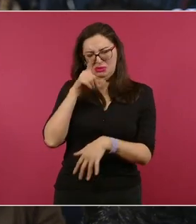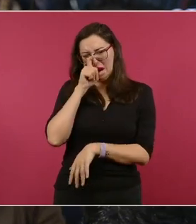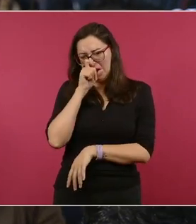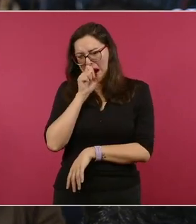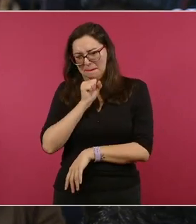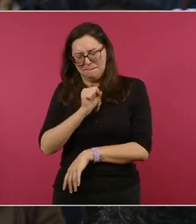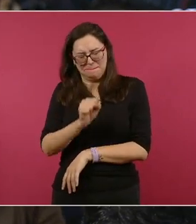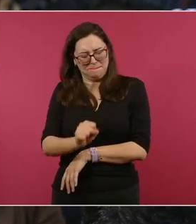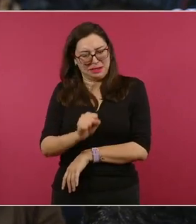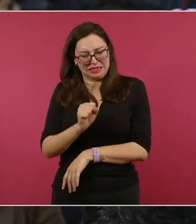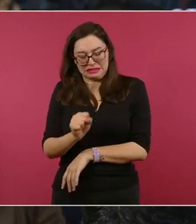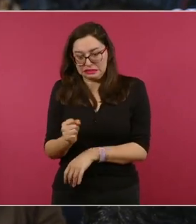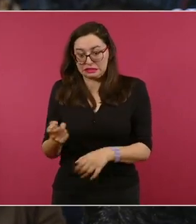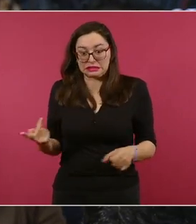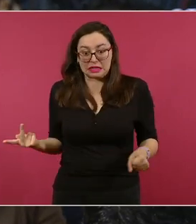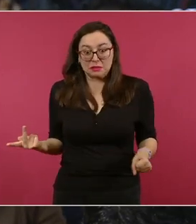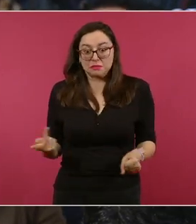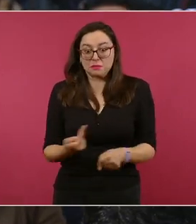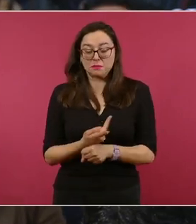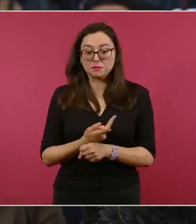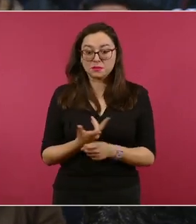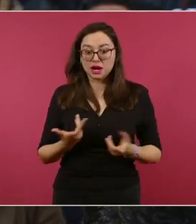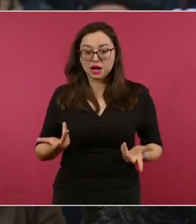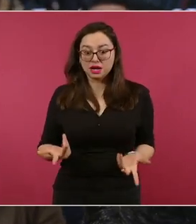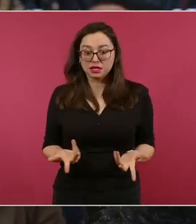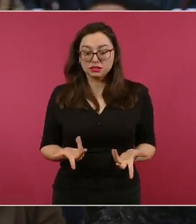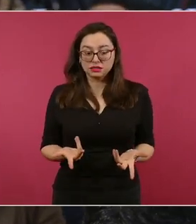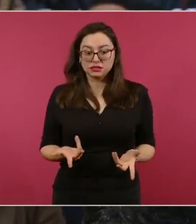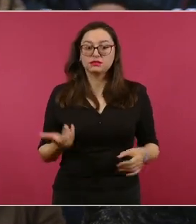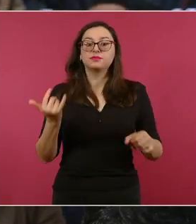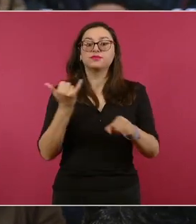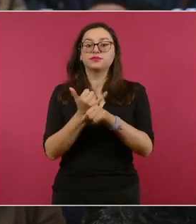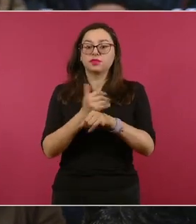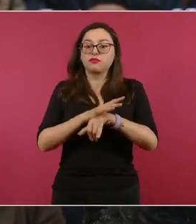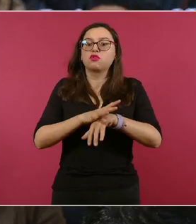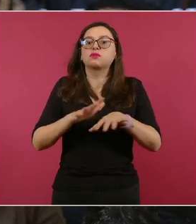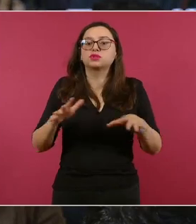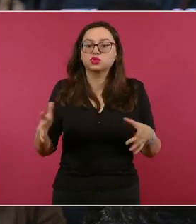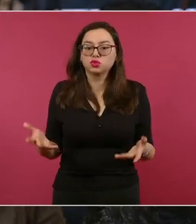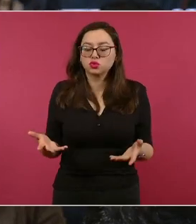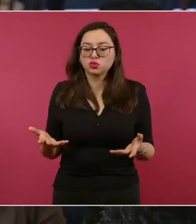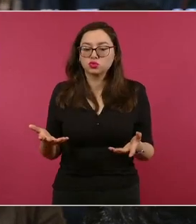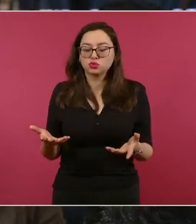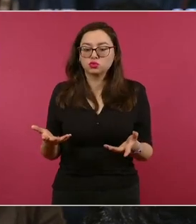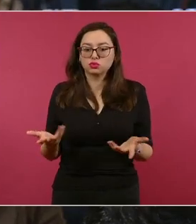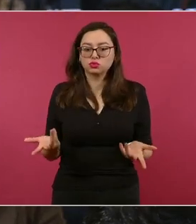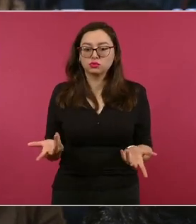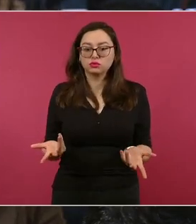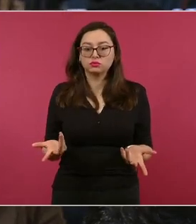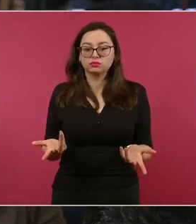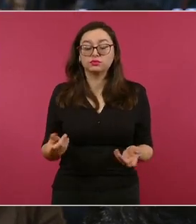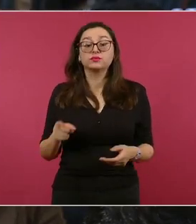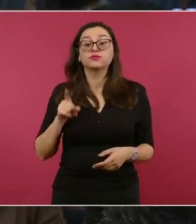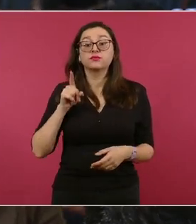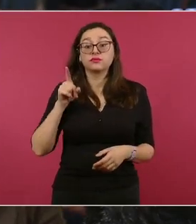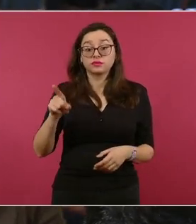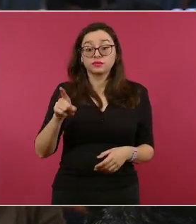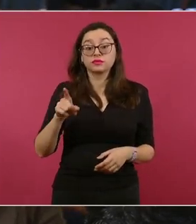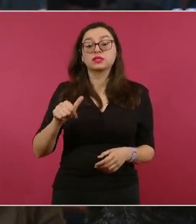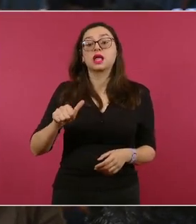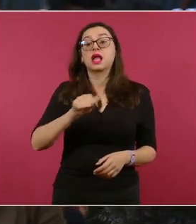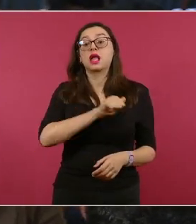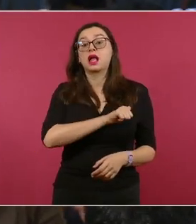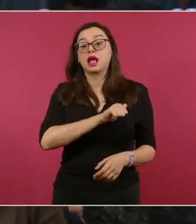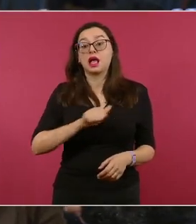lo pregunto porque tanto la candidata a la alcaldía de Álvaro